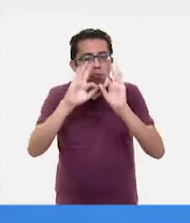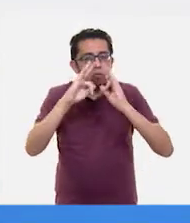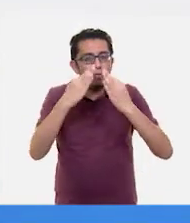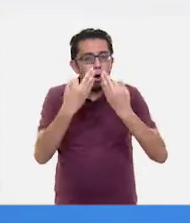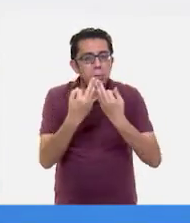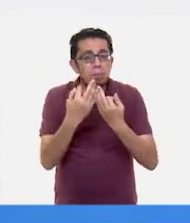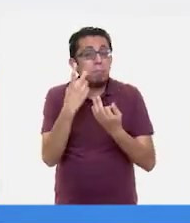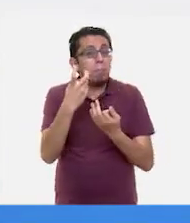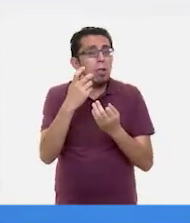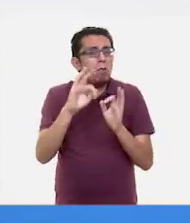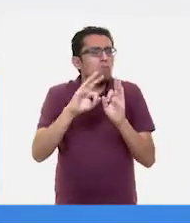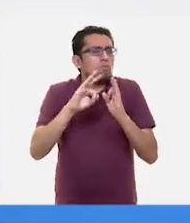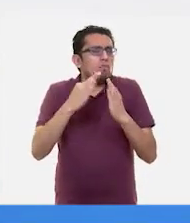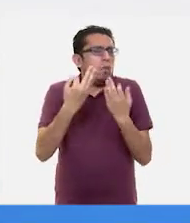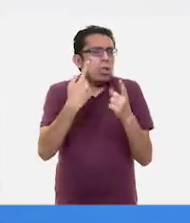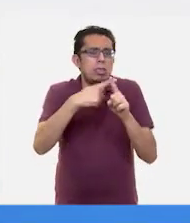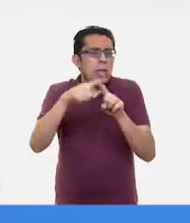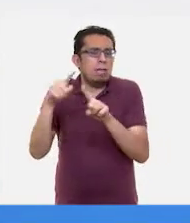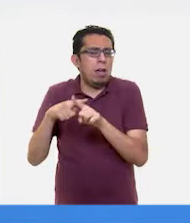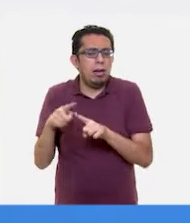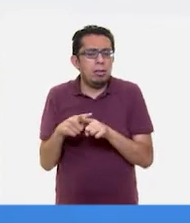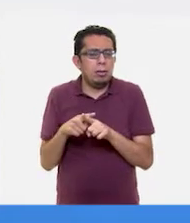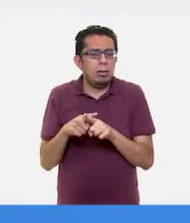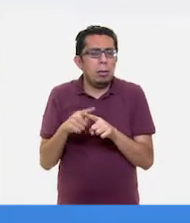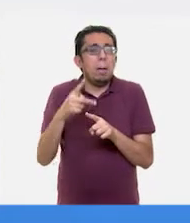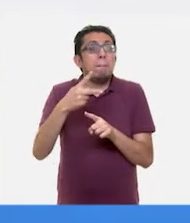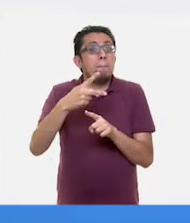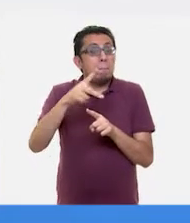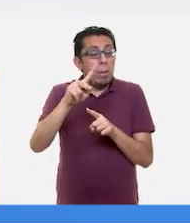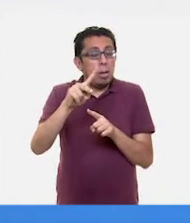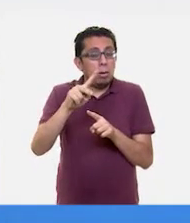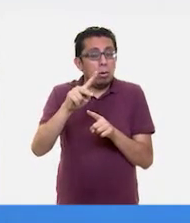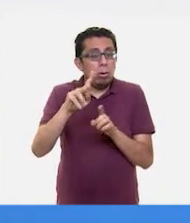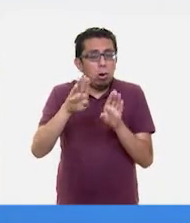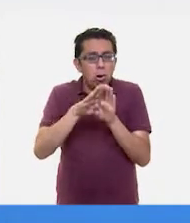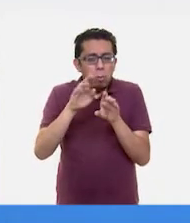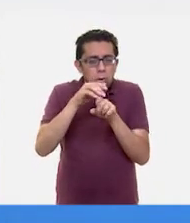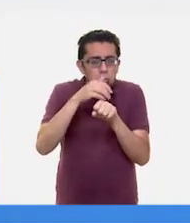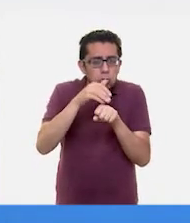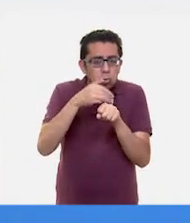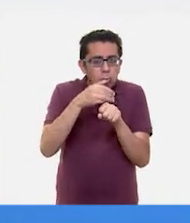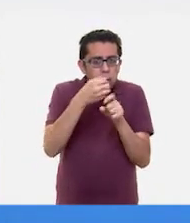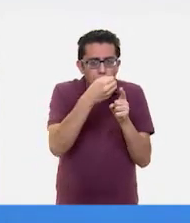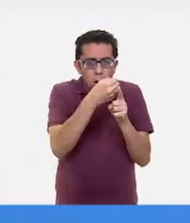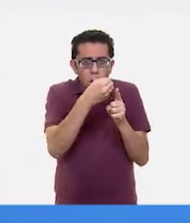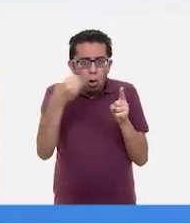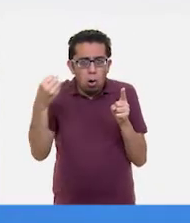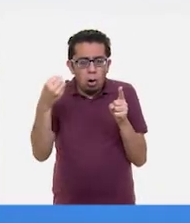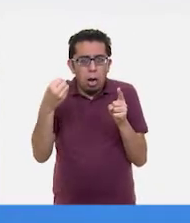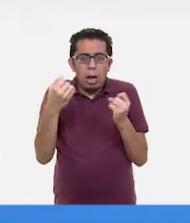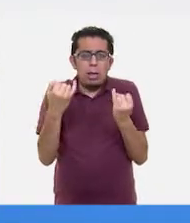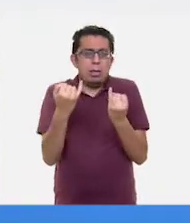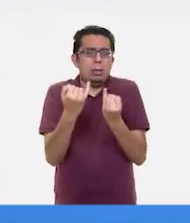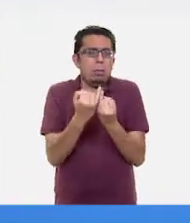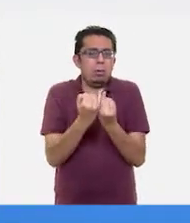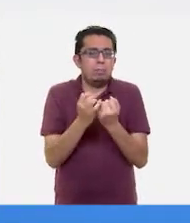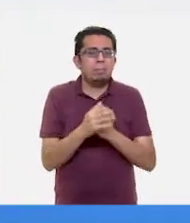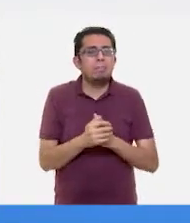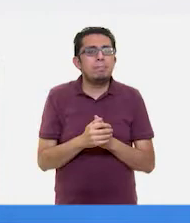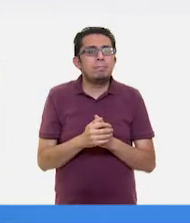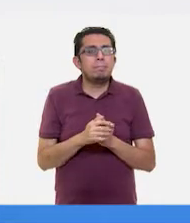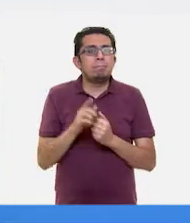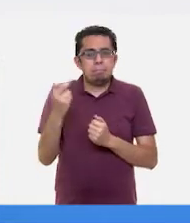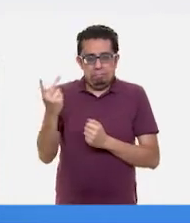figuras completamente diferentes, pero las sucesiones numéricas son iguales. Ahora María y